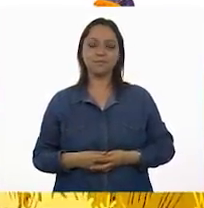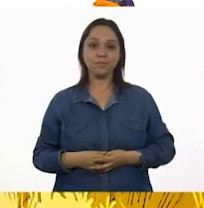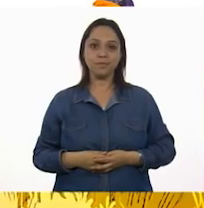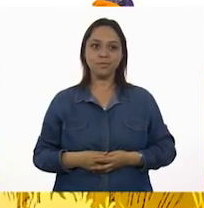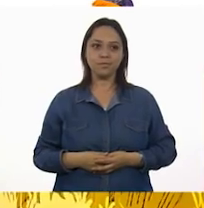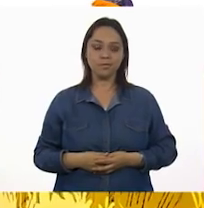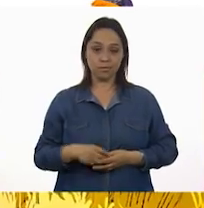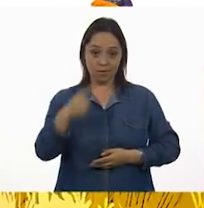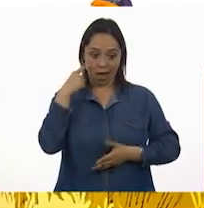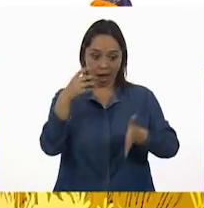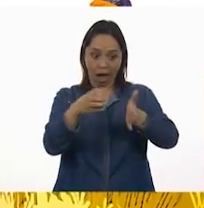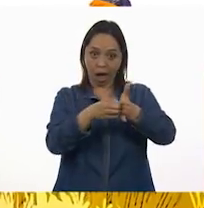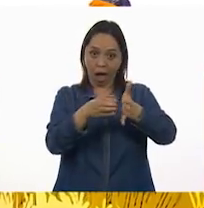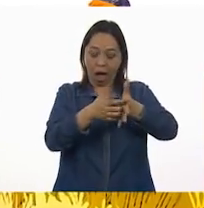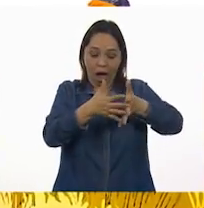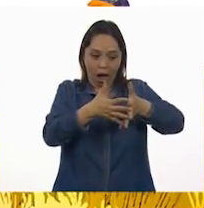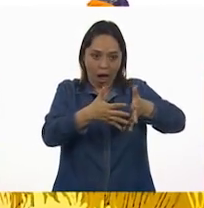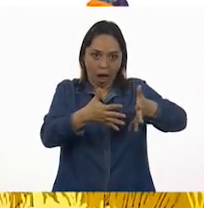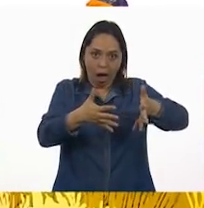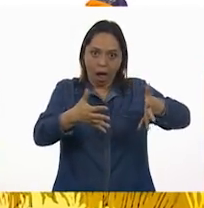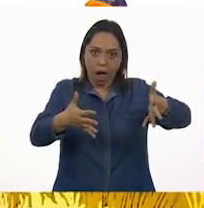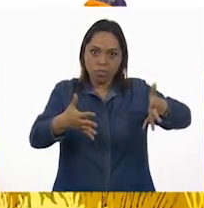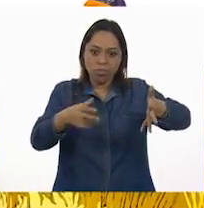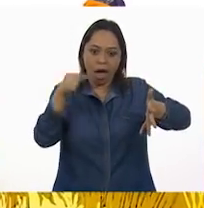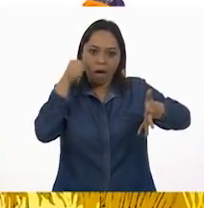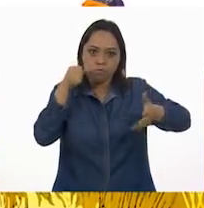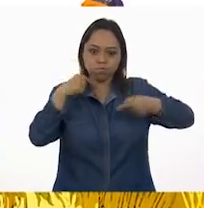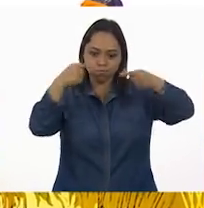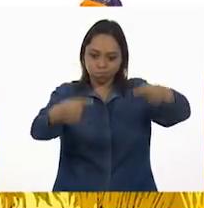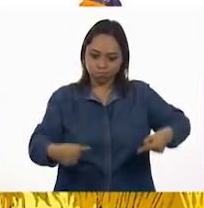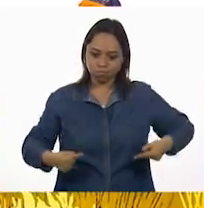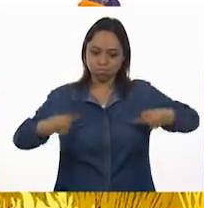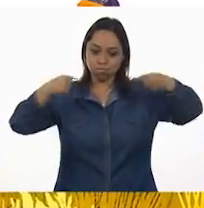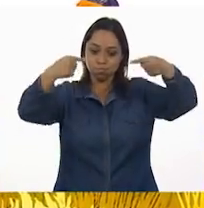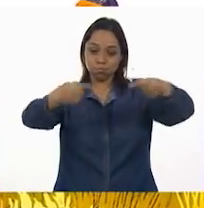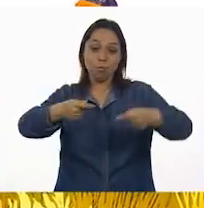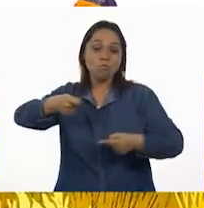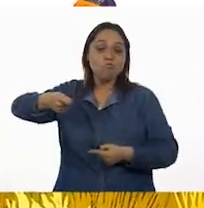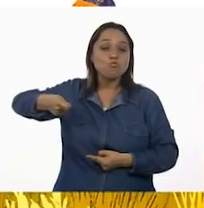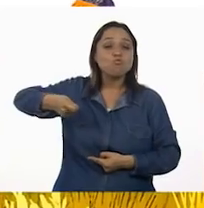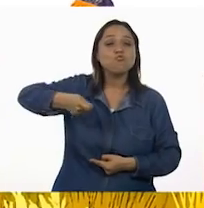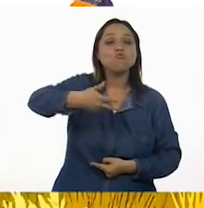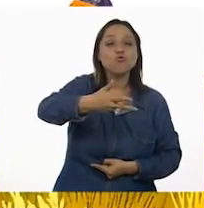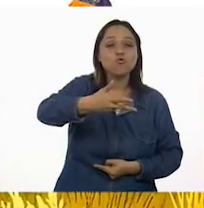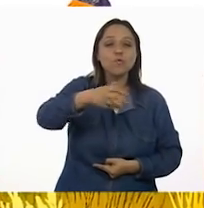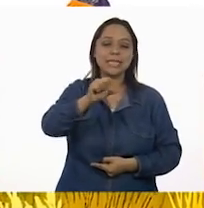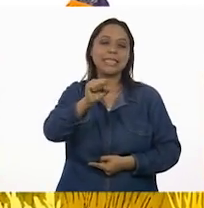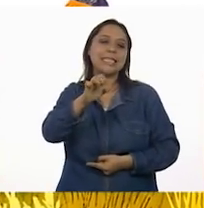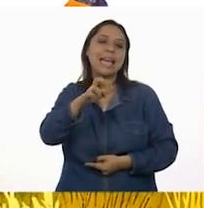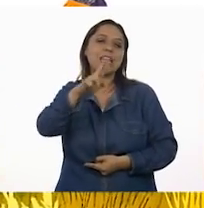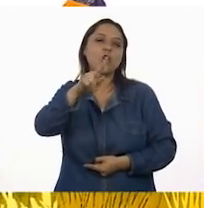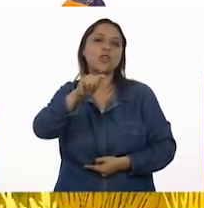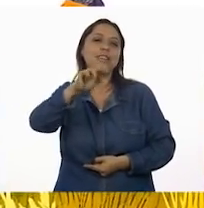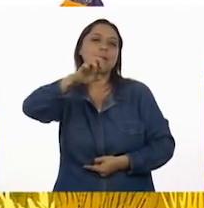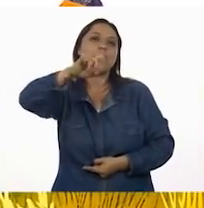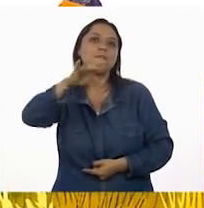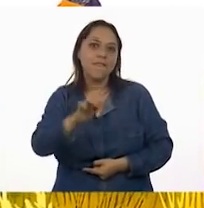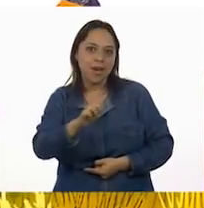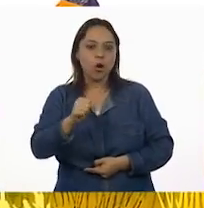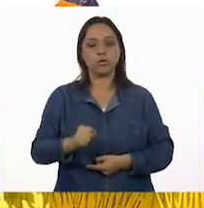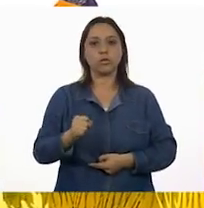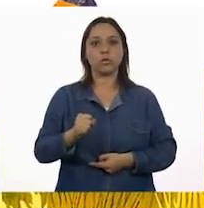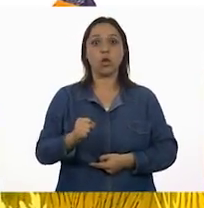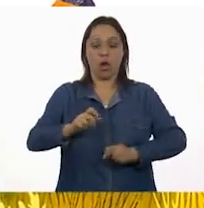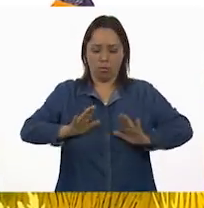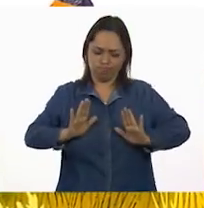La enorme caja sobre ruedas, a la que llaman Señor Trepaferoz, es arrastrada